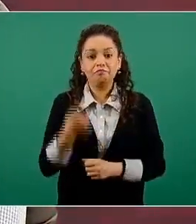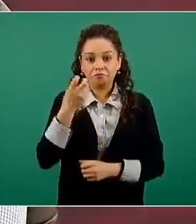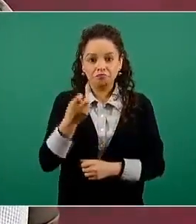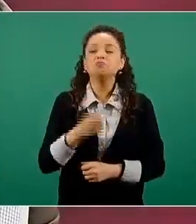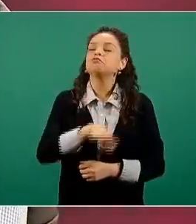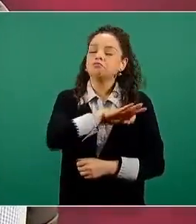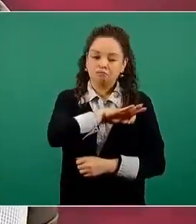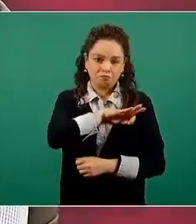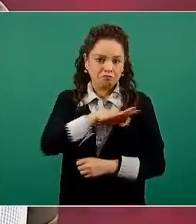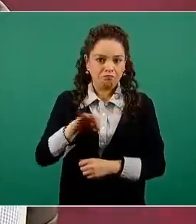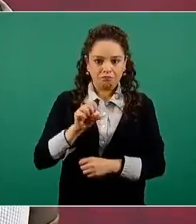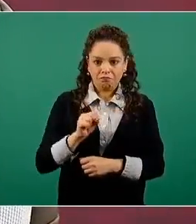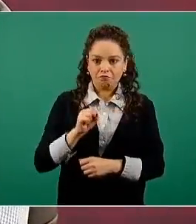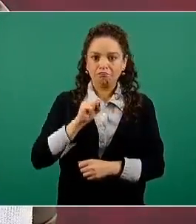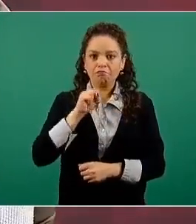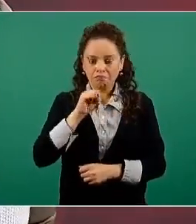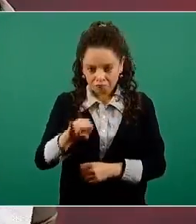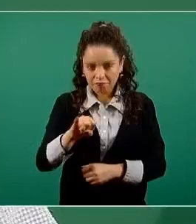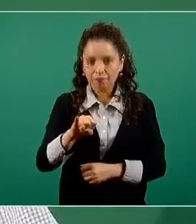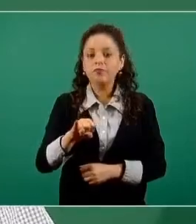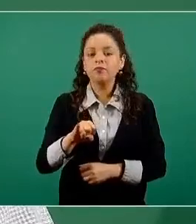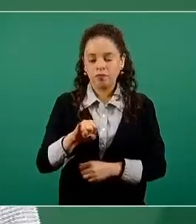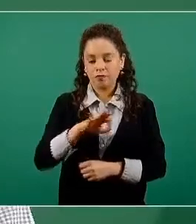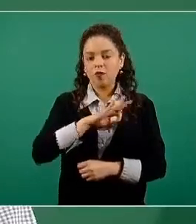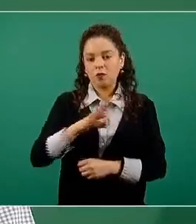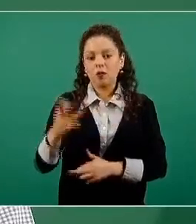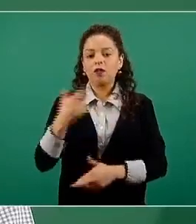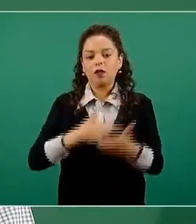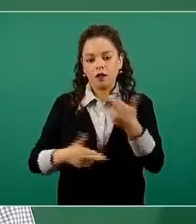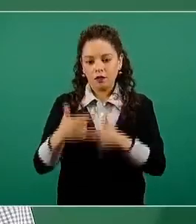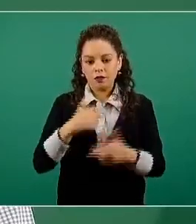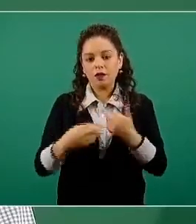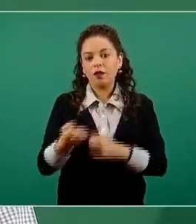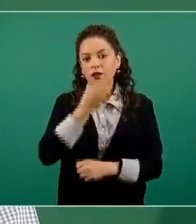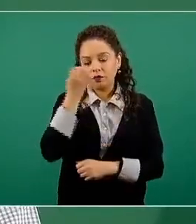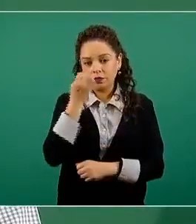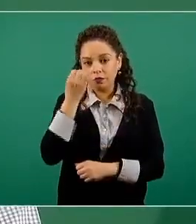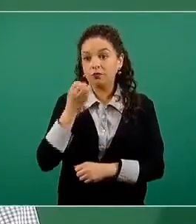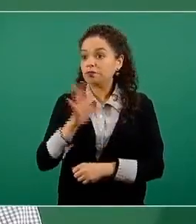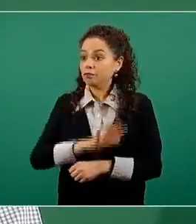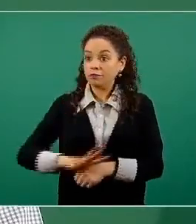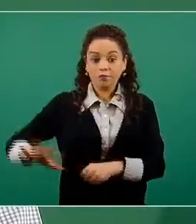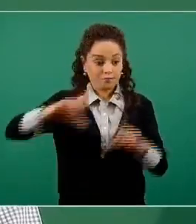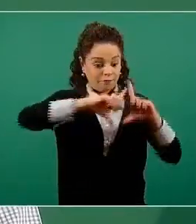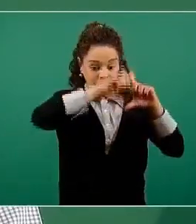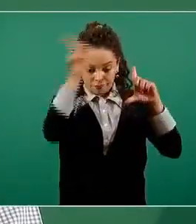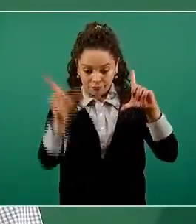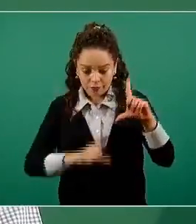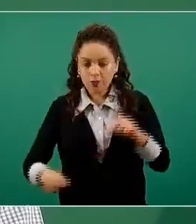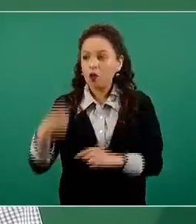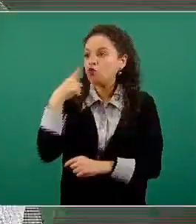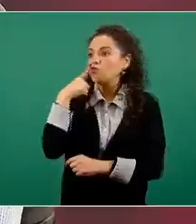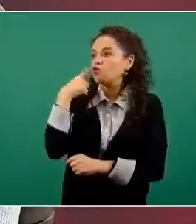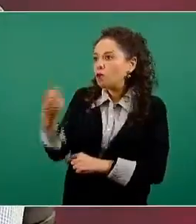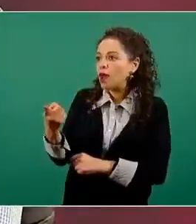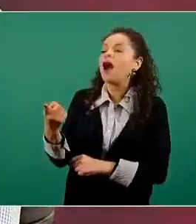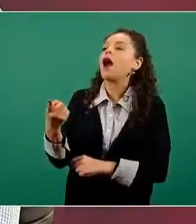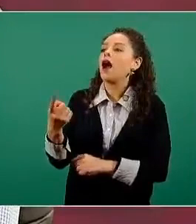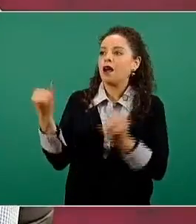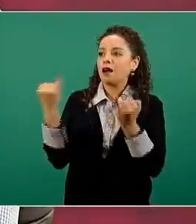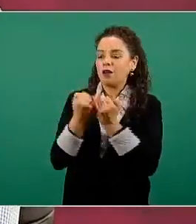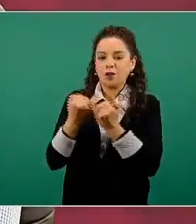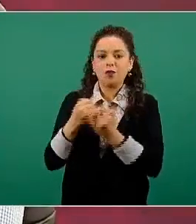iniciativa y lógicamente puede contribuir a la experiencia nacional de cómo pudiera llevarse a cabo un regreso a